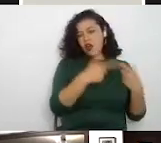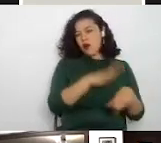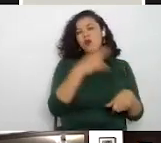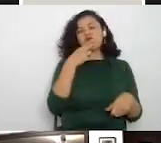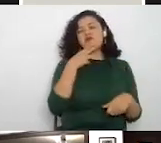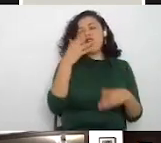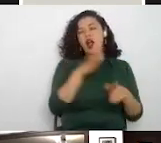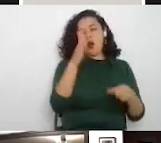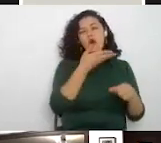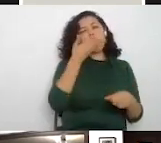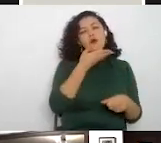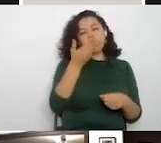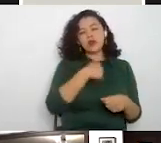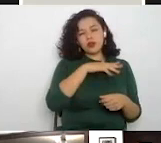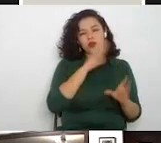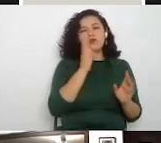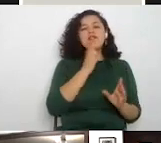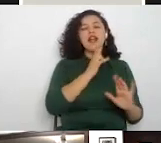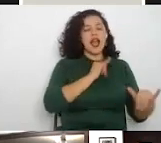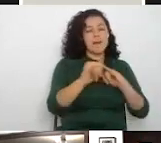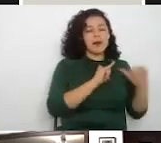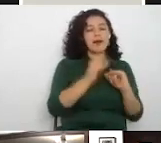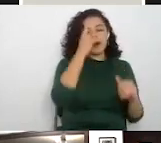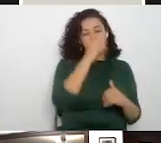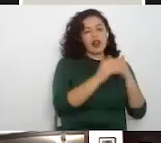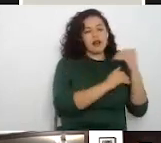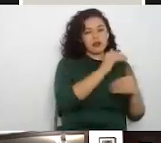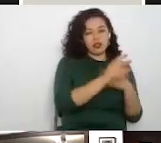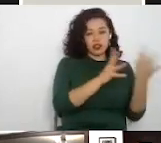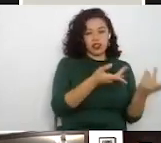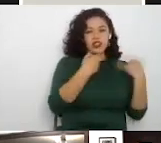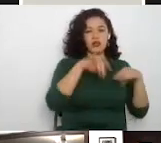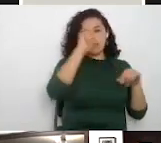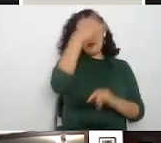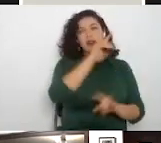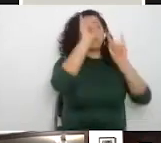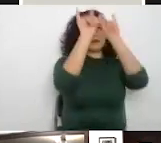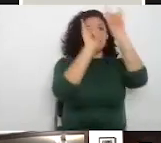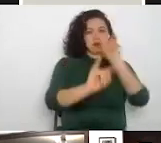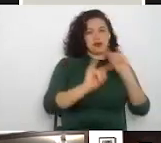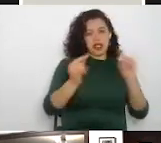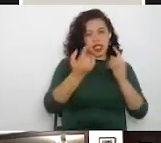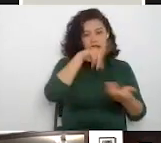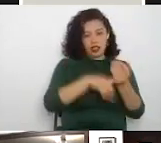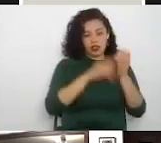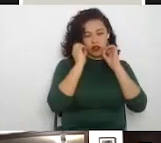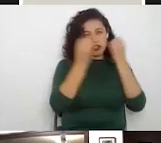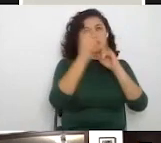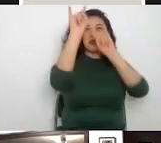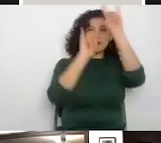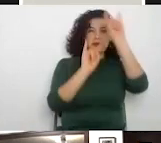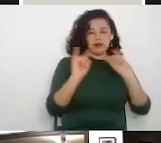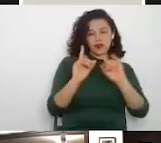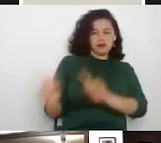comúnmente es el mapa de procesos. Es esta representación gráfica de los procesos dentro de la organización. La que sigue,